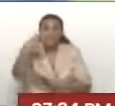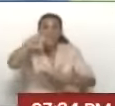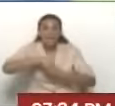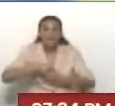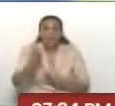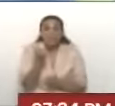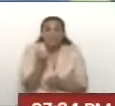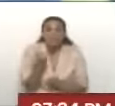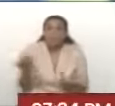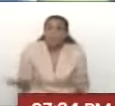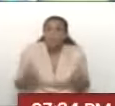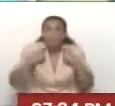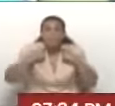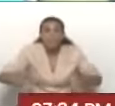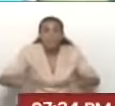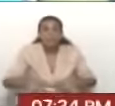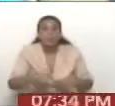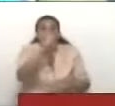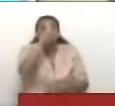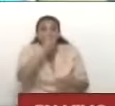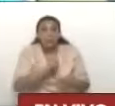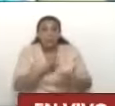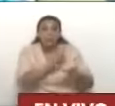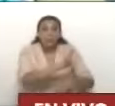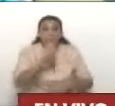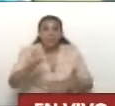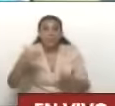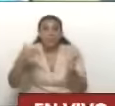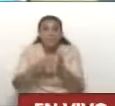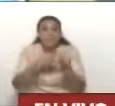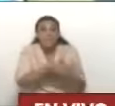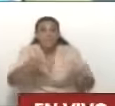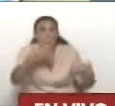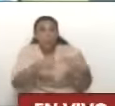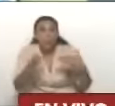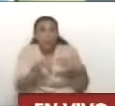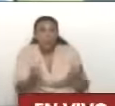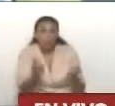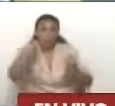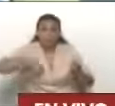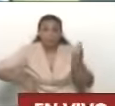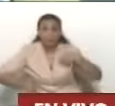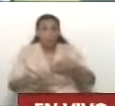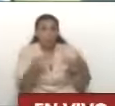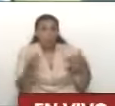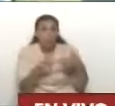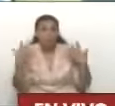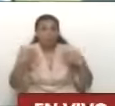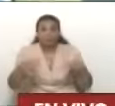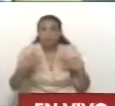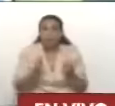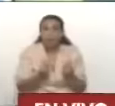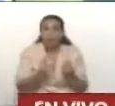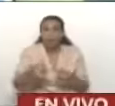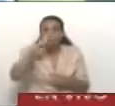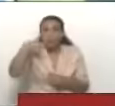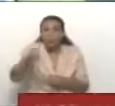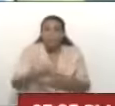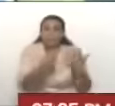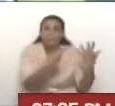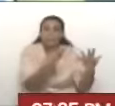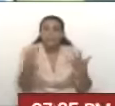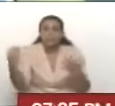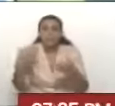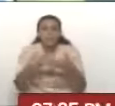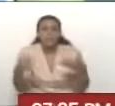nacional. Pasamos un año de 56 mil millones de ingresos, de dólares. Al otro año,